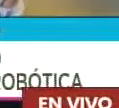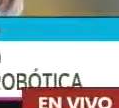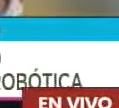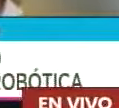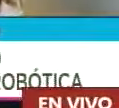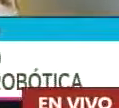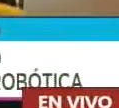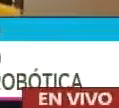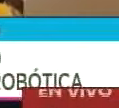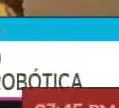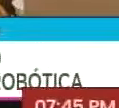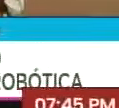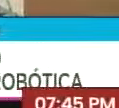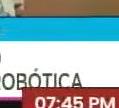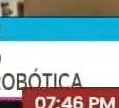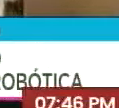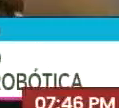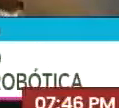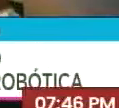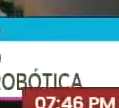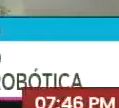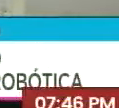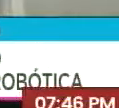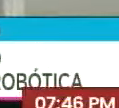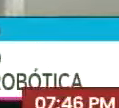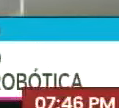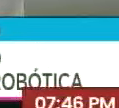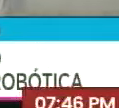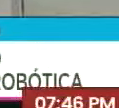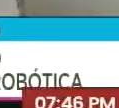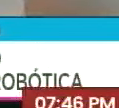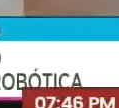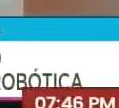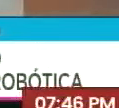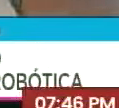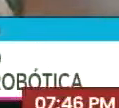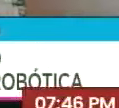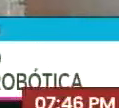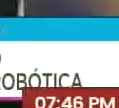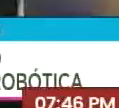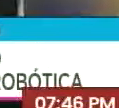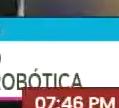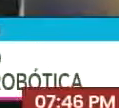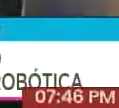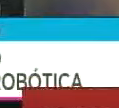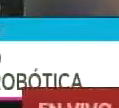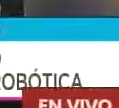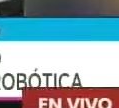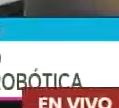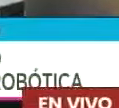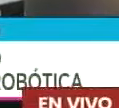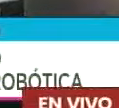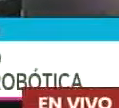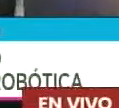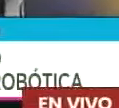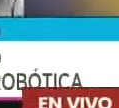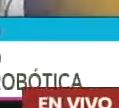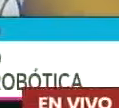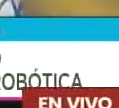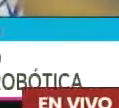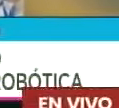del equipo de Márquez Digital del estado Táchira, Venezuela.